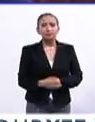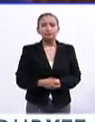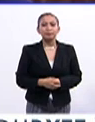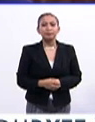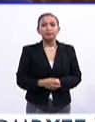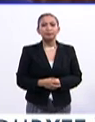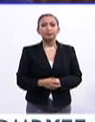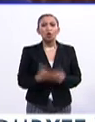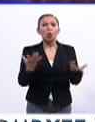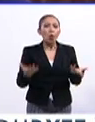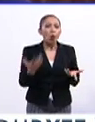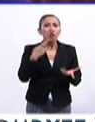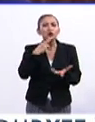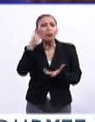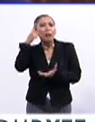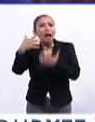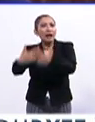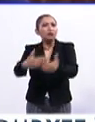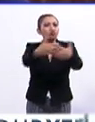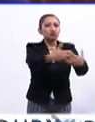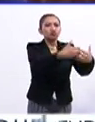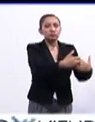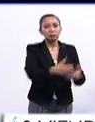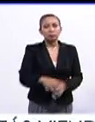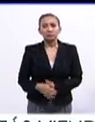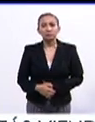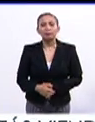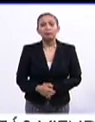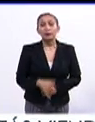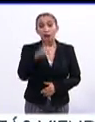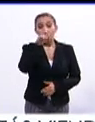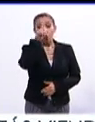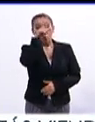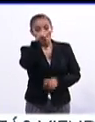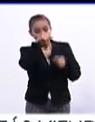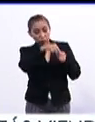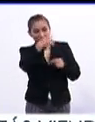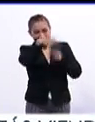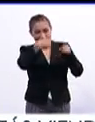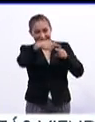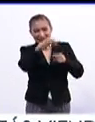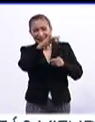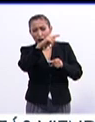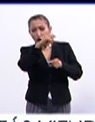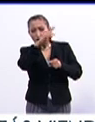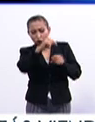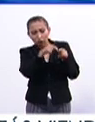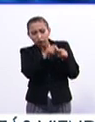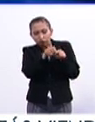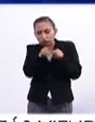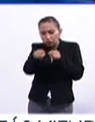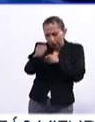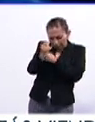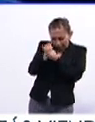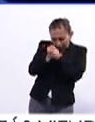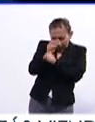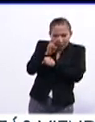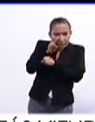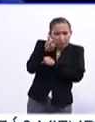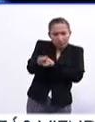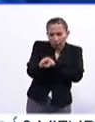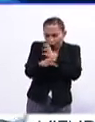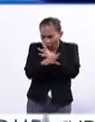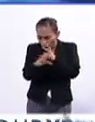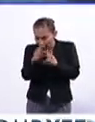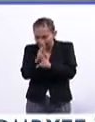por diversión los consejos la luz producida por el sincrotrón permite investigadores observar